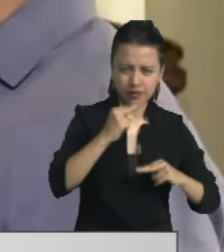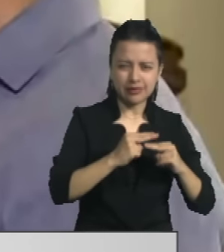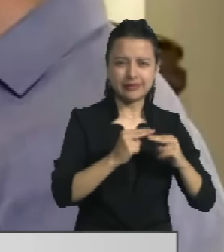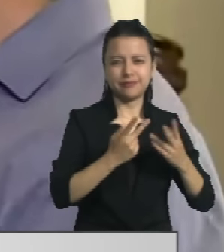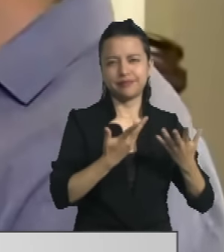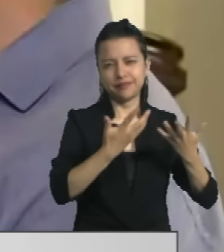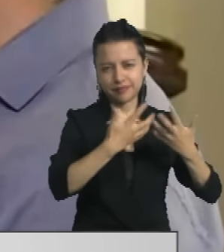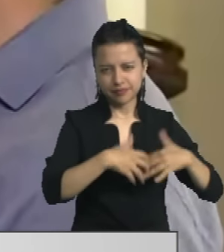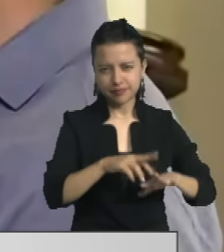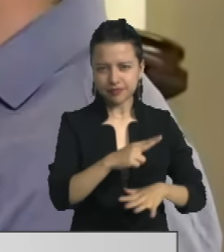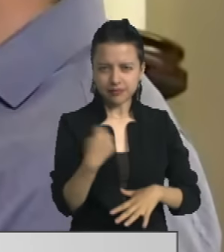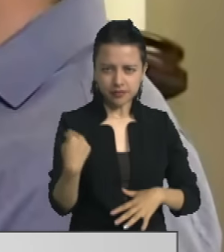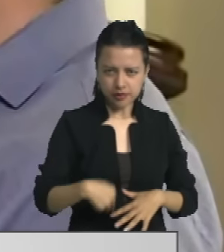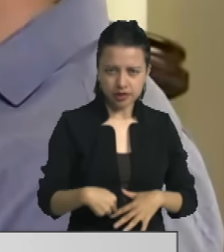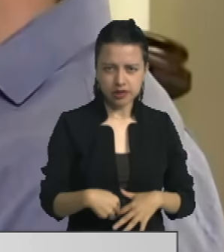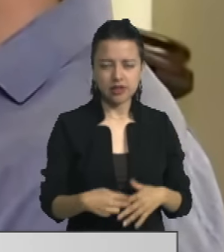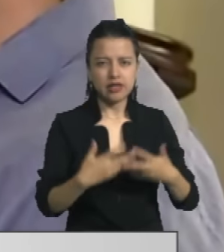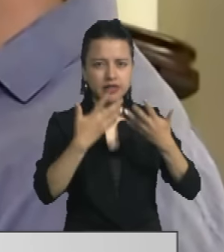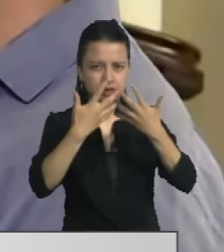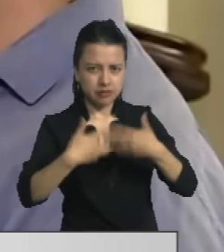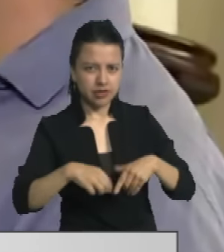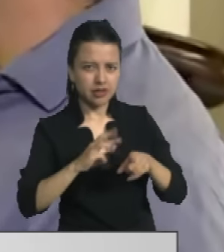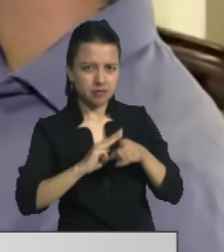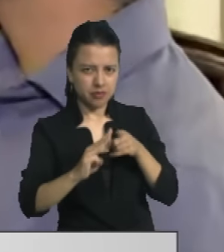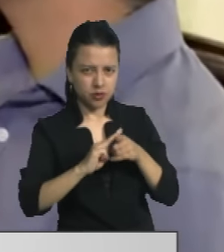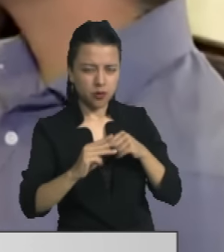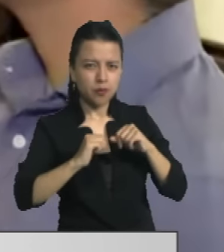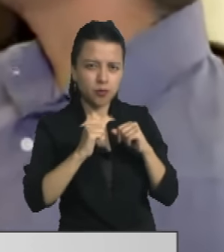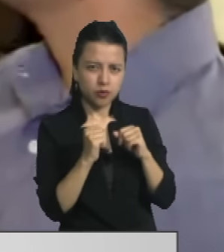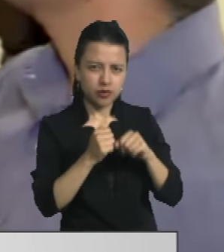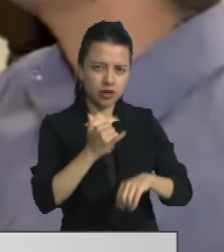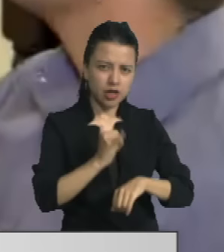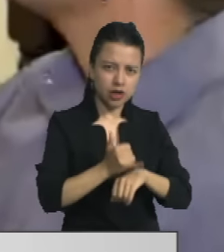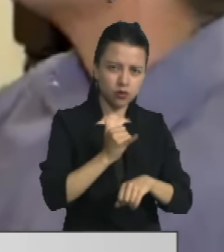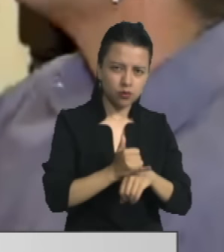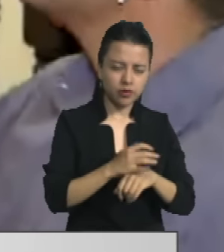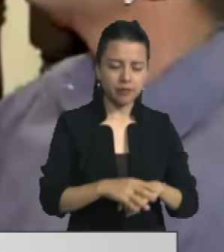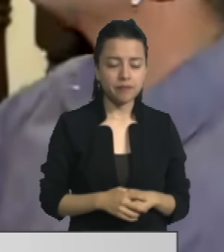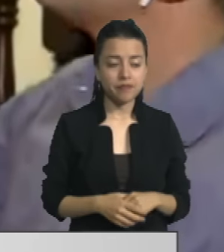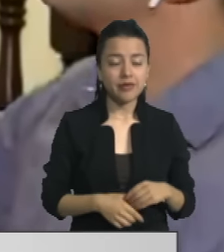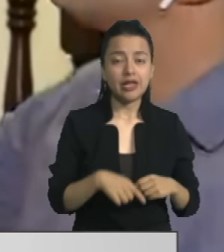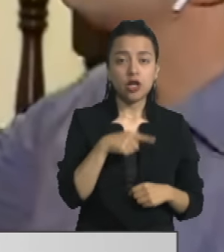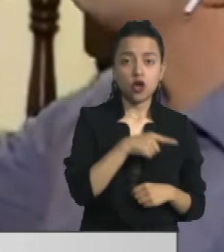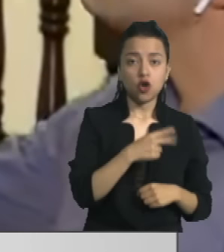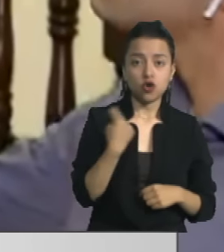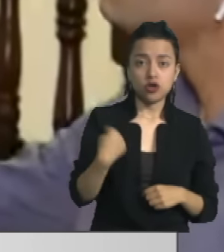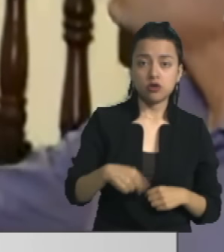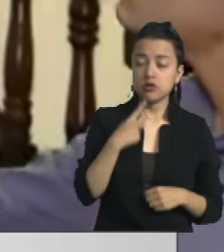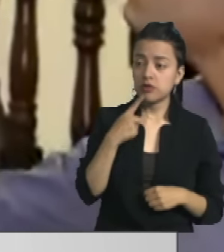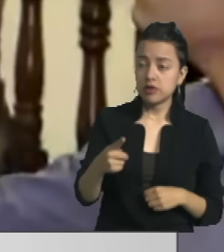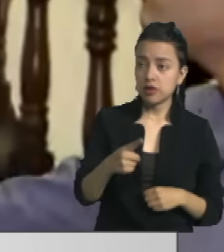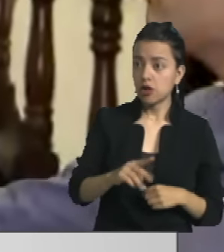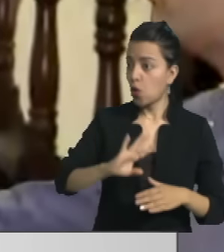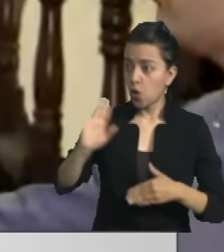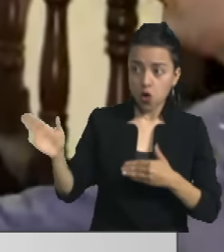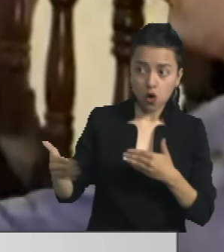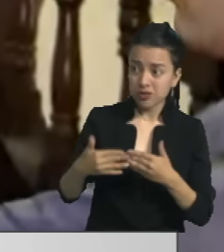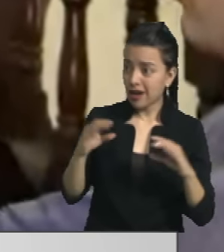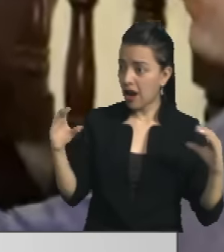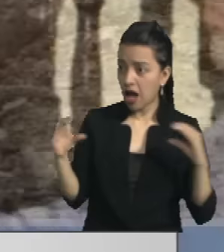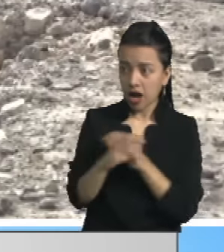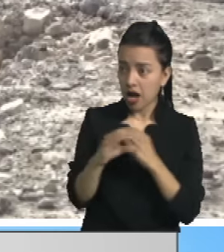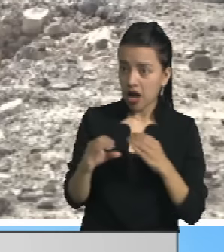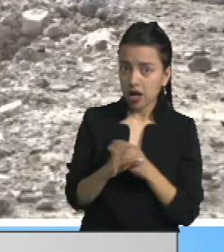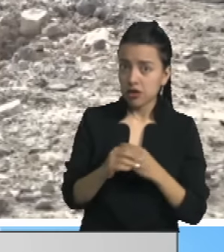China y la empresa metro Bogotá con su gerente y con su junta directiva y dijeron los chinos sencillo si ustedes no nos cierran la Caracas para poder